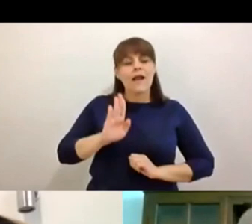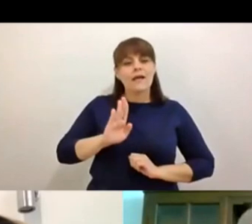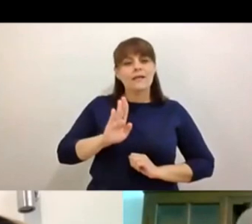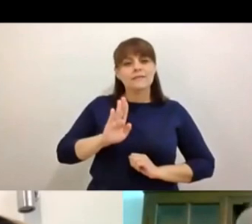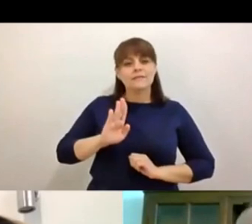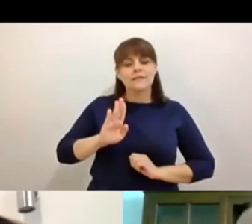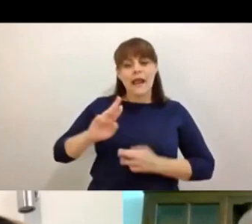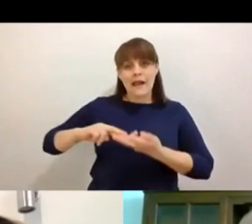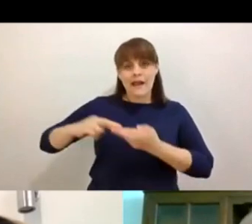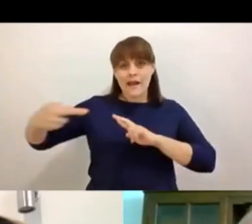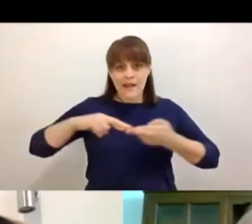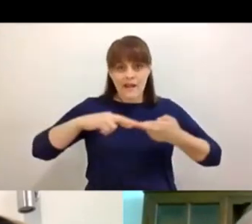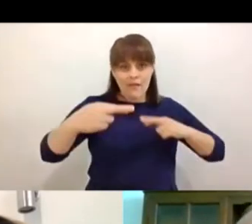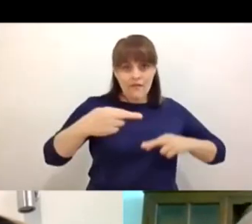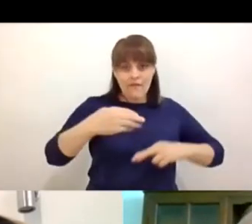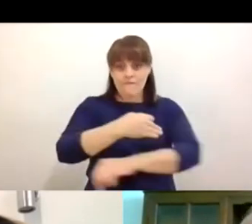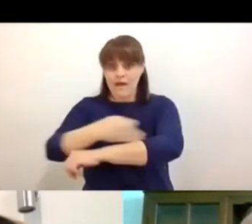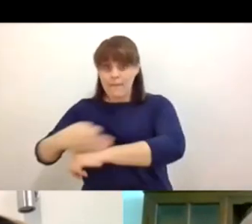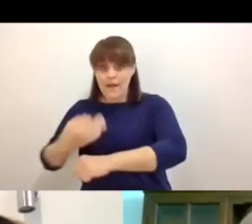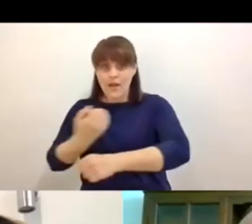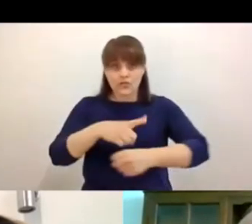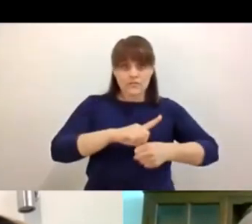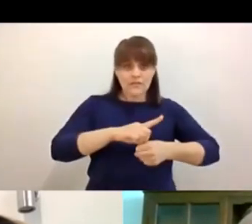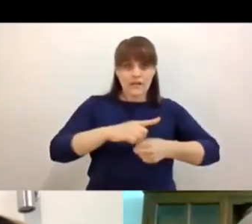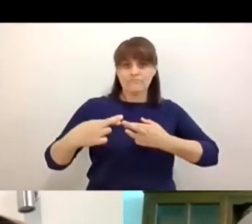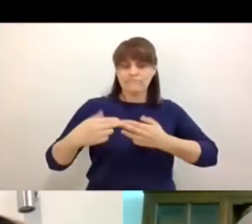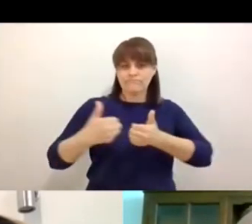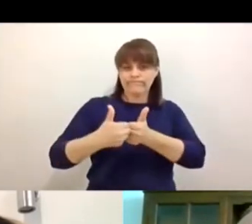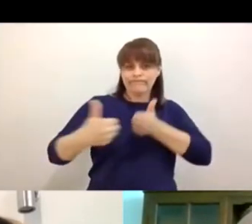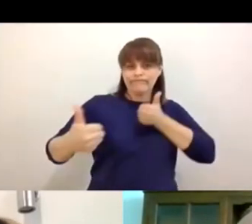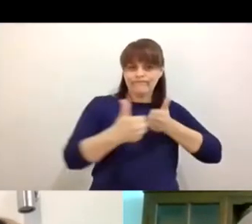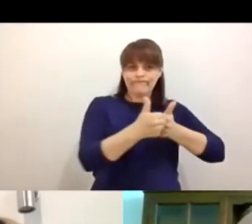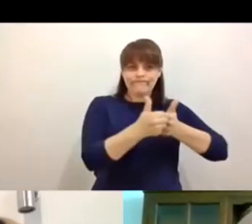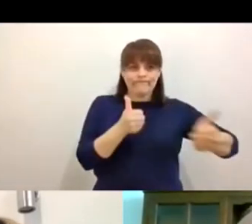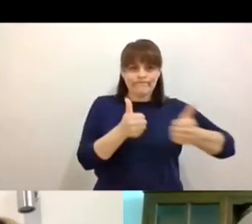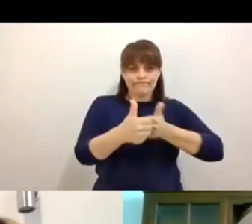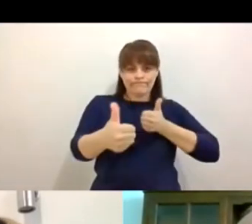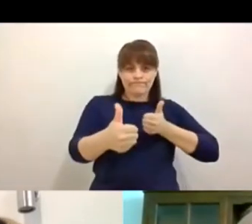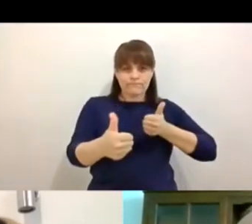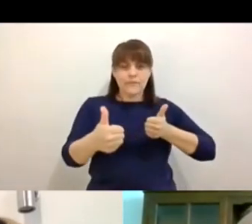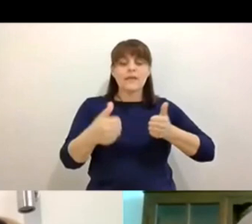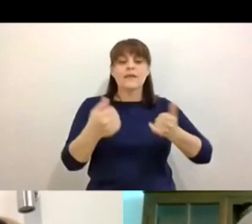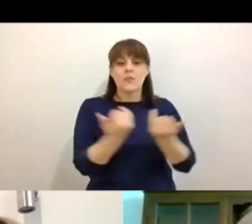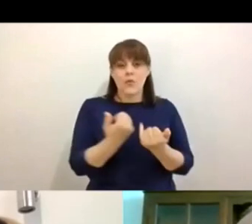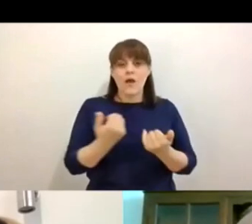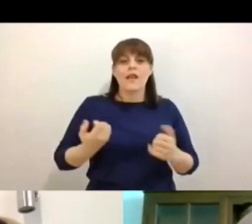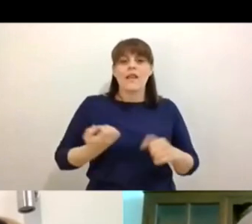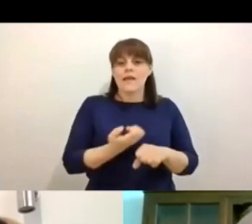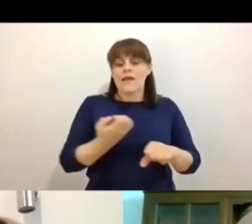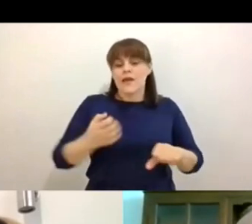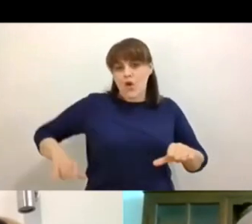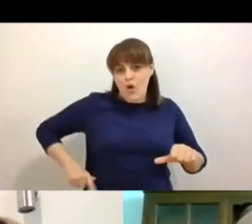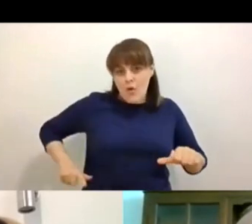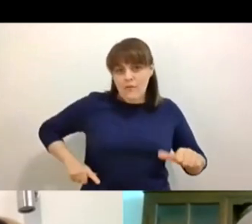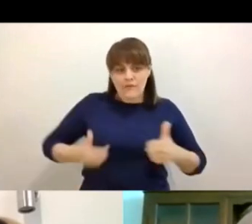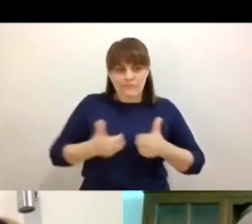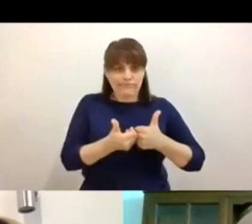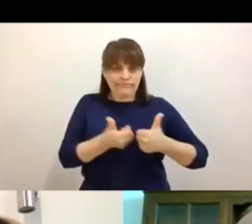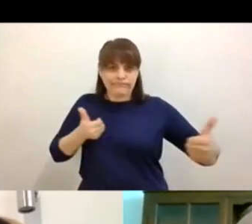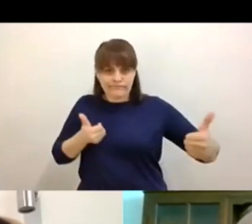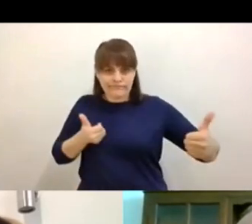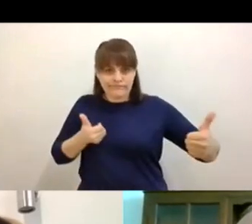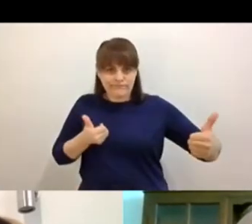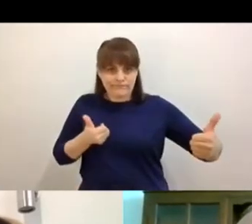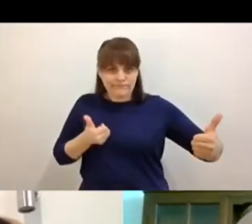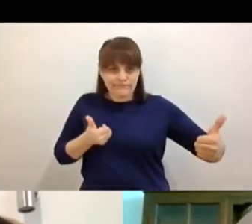familia, con la sociedad y con el Estado. El Estado reacciona, tiene a través de sus mecanismos jurídicos cuál